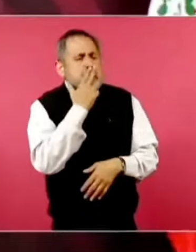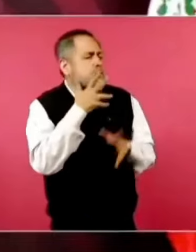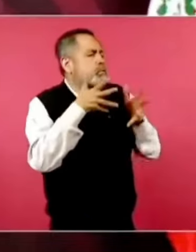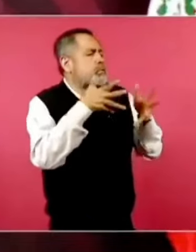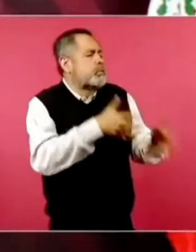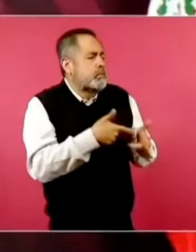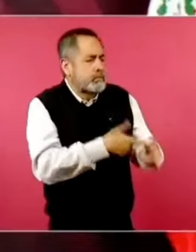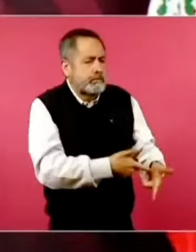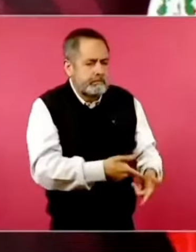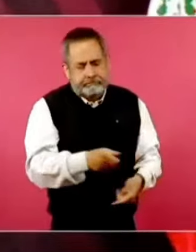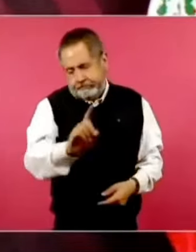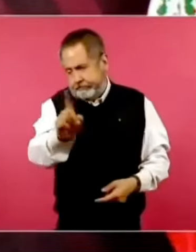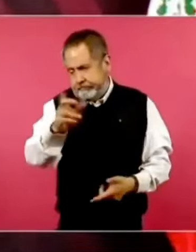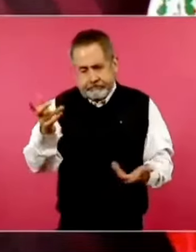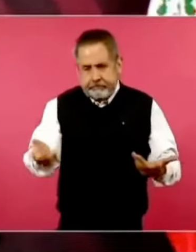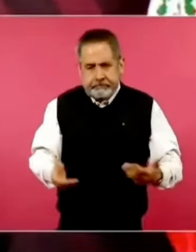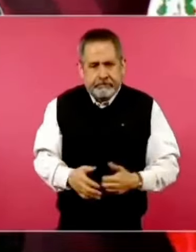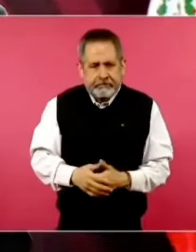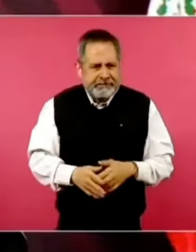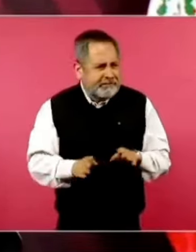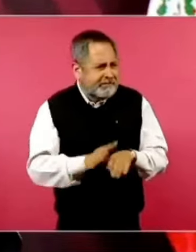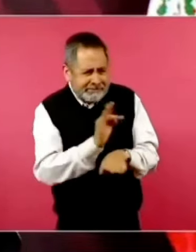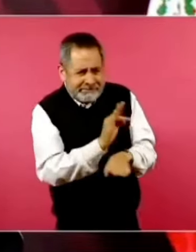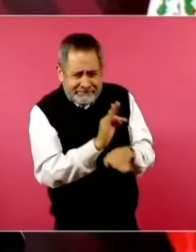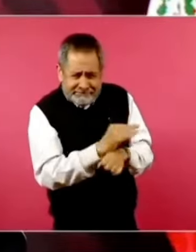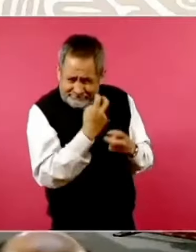eso cómo es que defienden